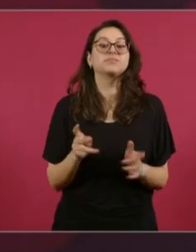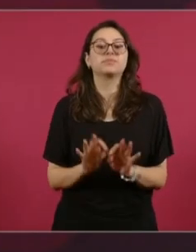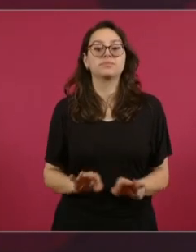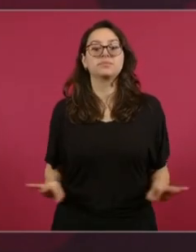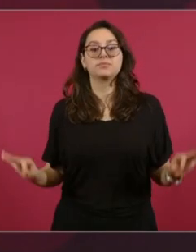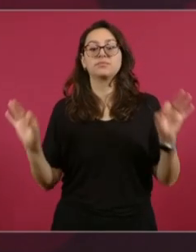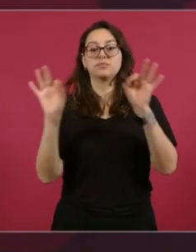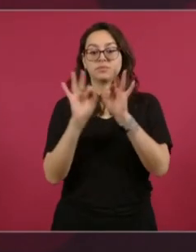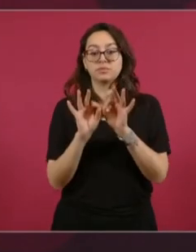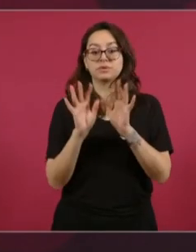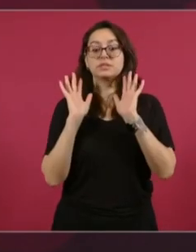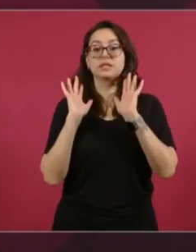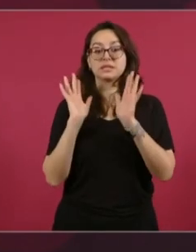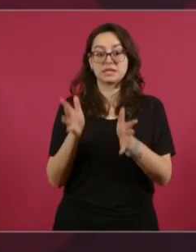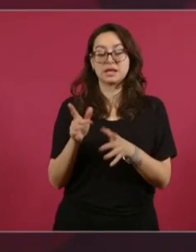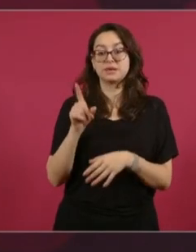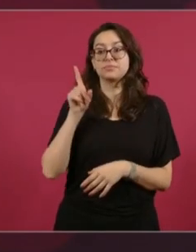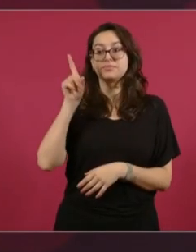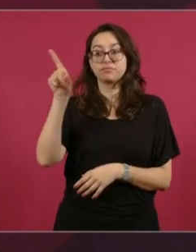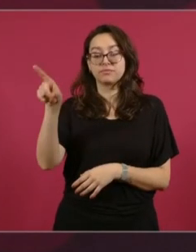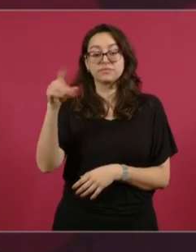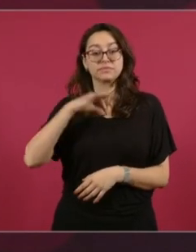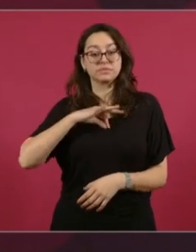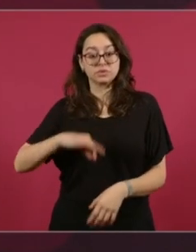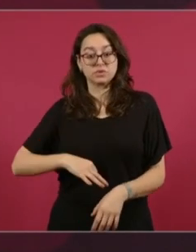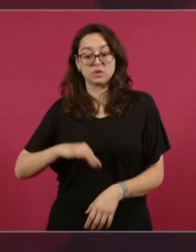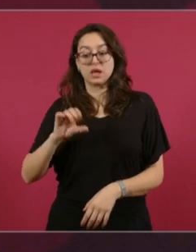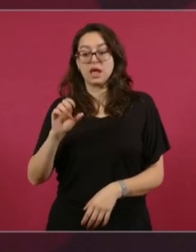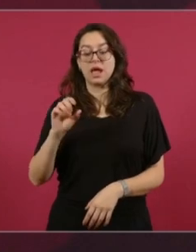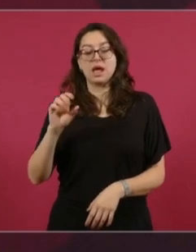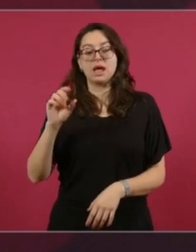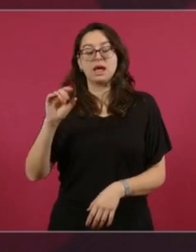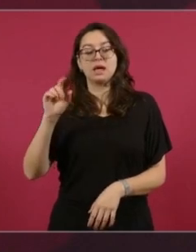Fe de Sinacantepec